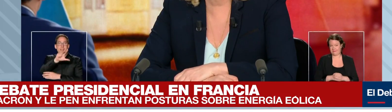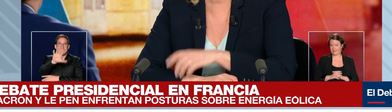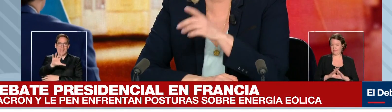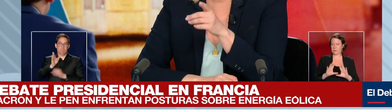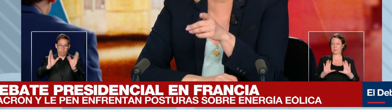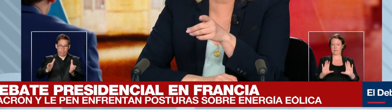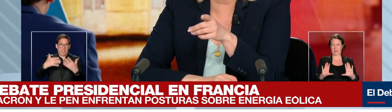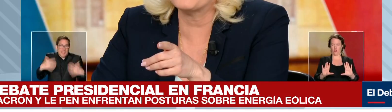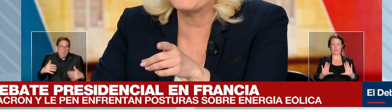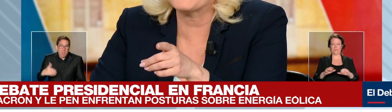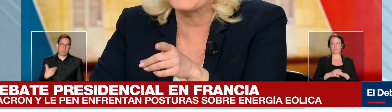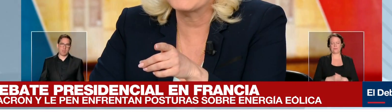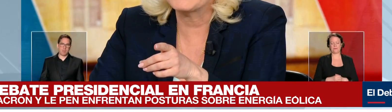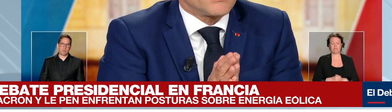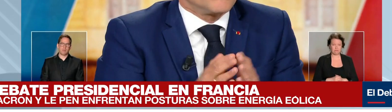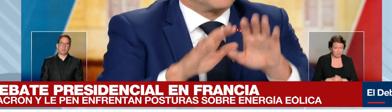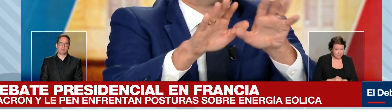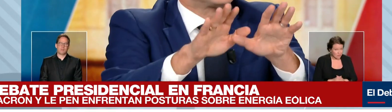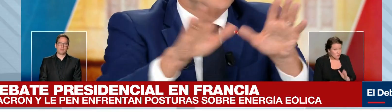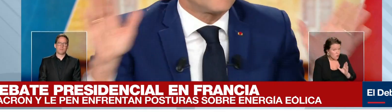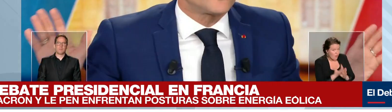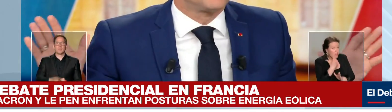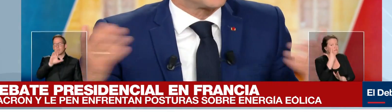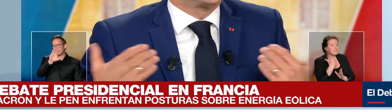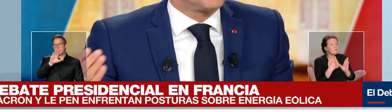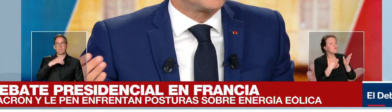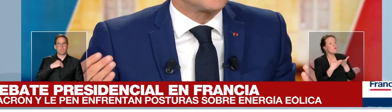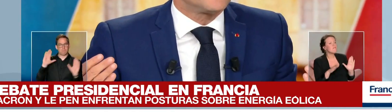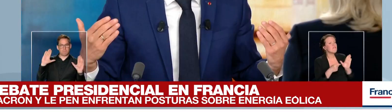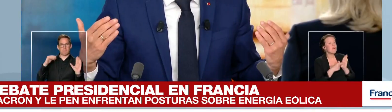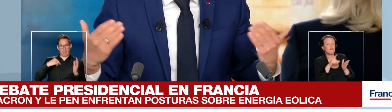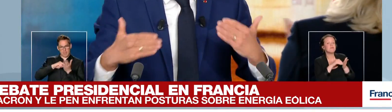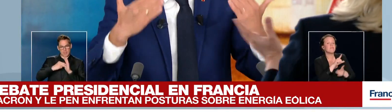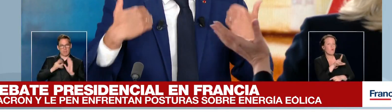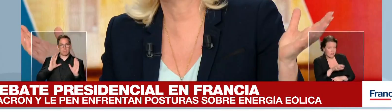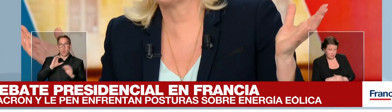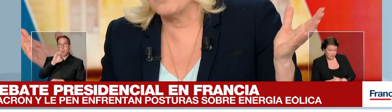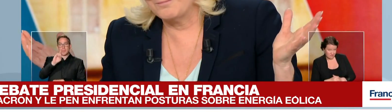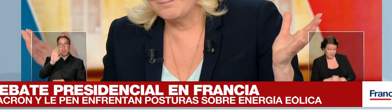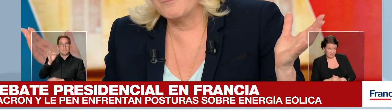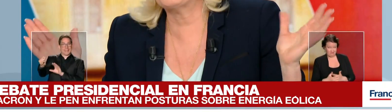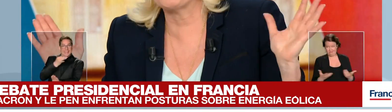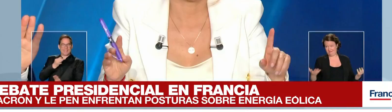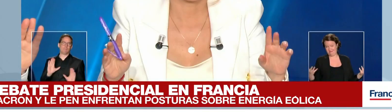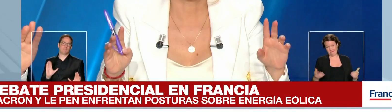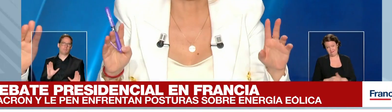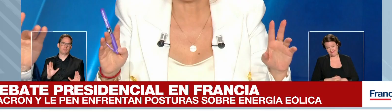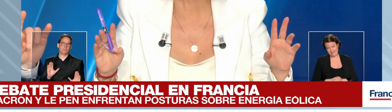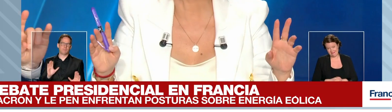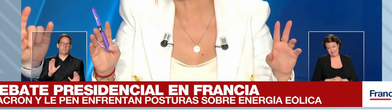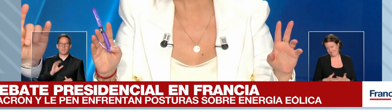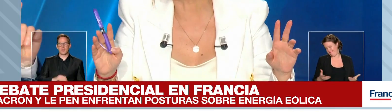De ellas, y abrirán en 2035. Flamanville en 2023. No sé, yo no soy el técnico, pero eso ya está en las